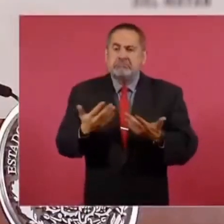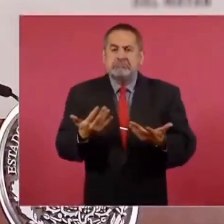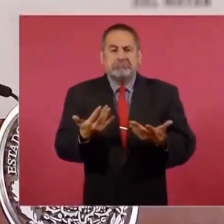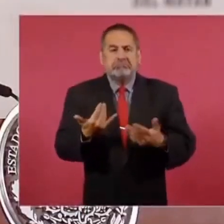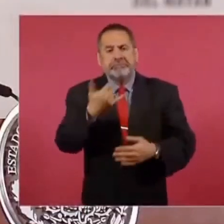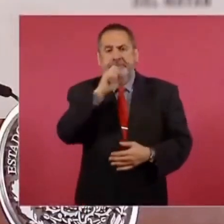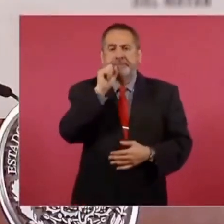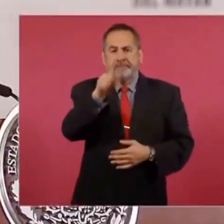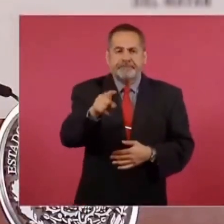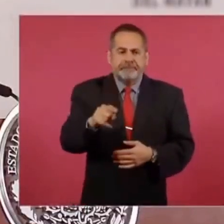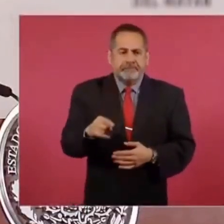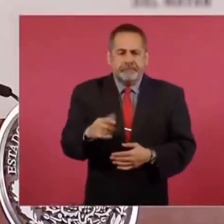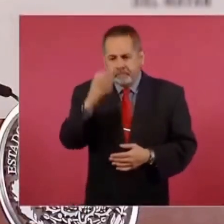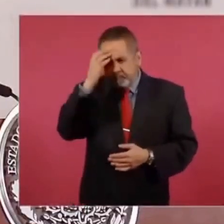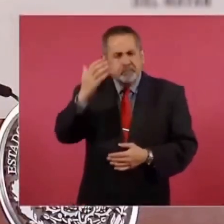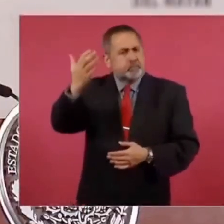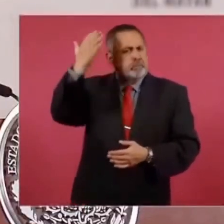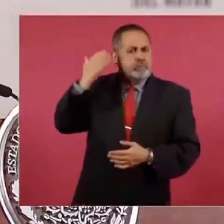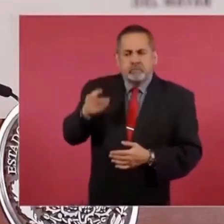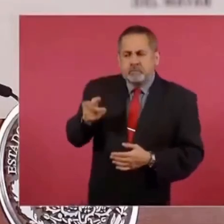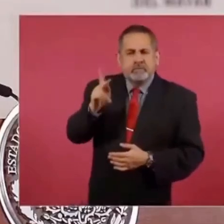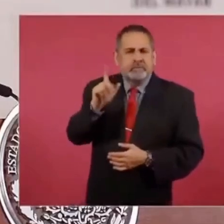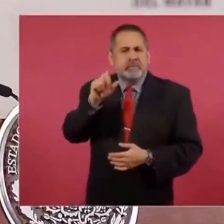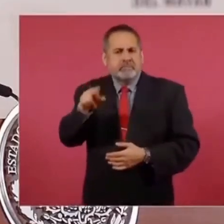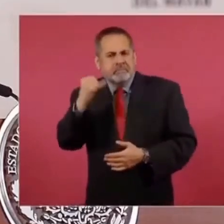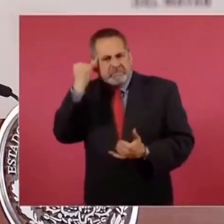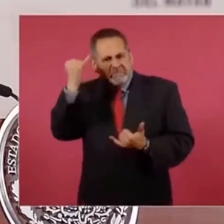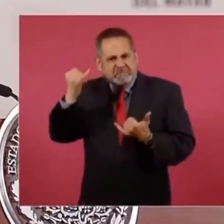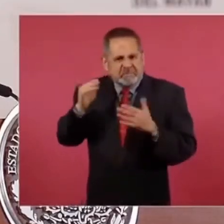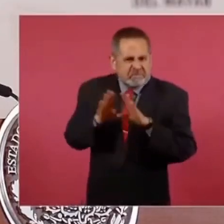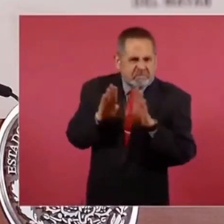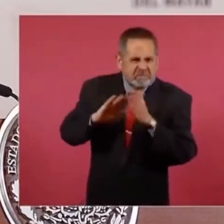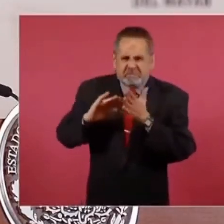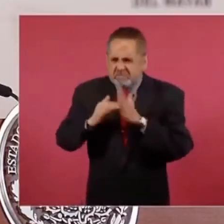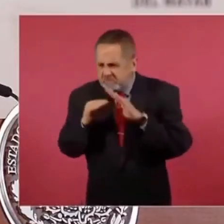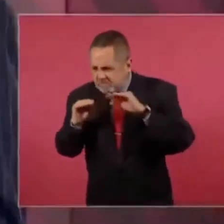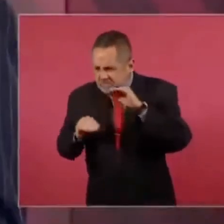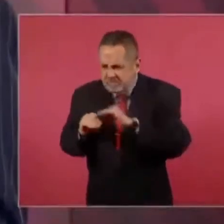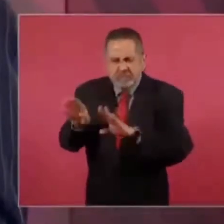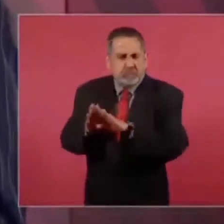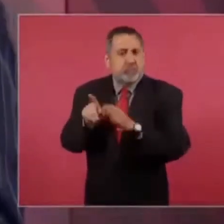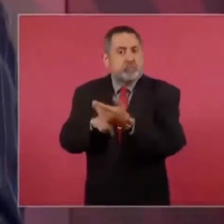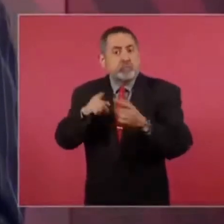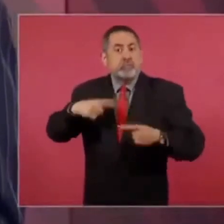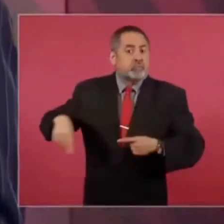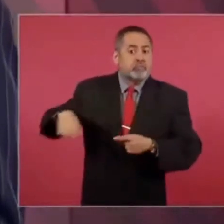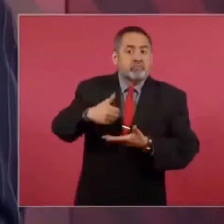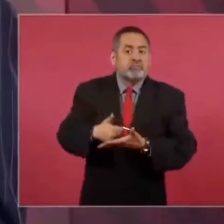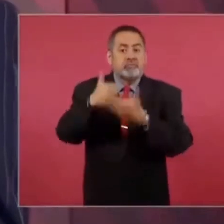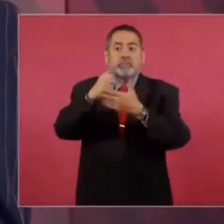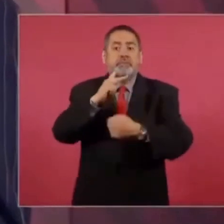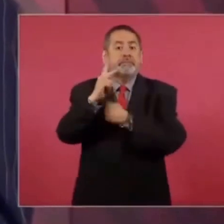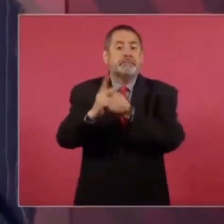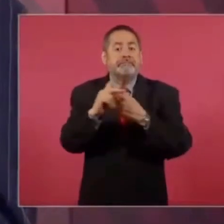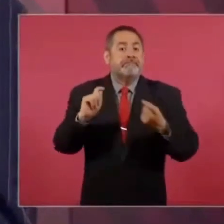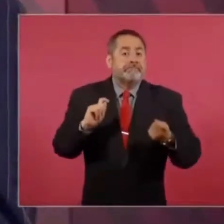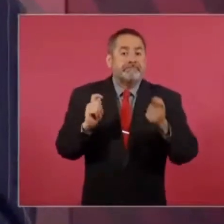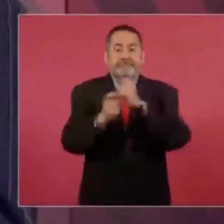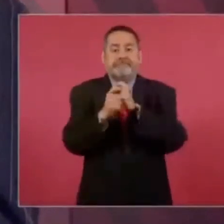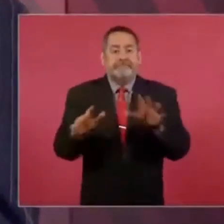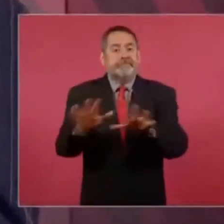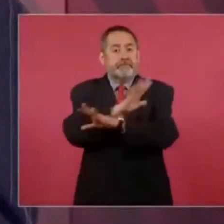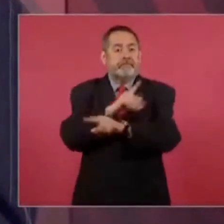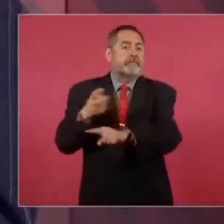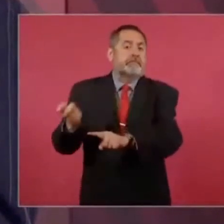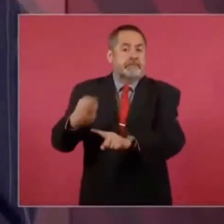conocer las estrategias que aplicaron quienes transformaron a nuestro país y las